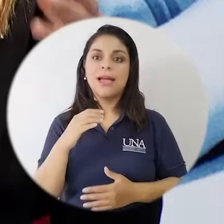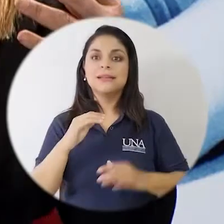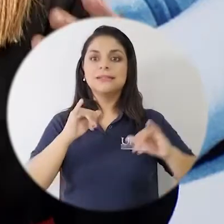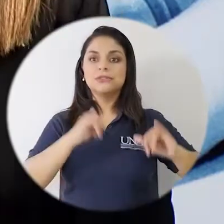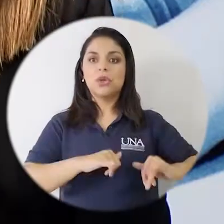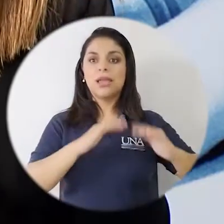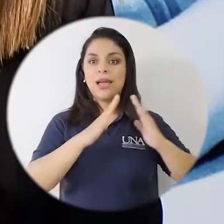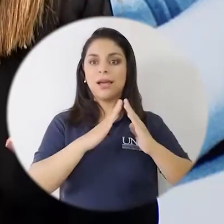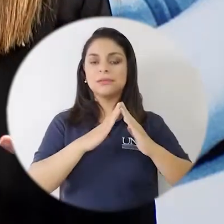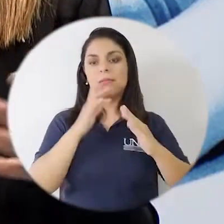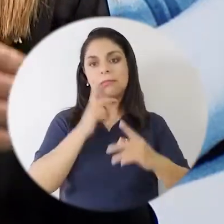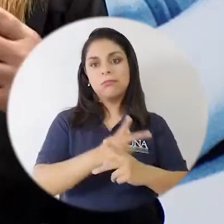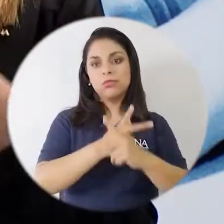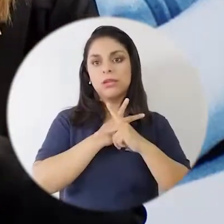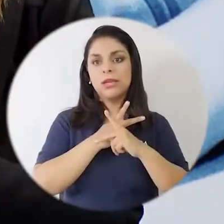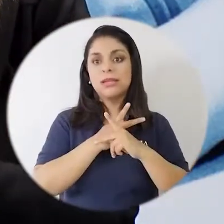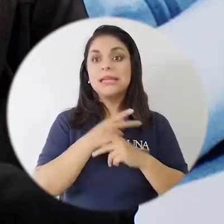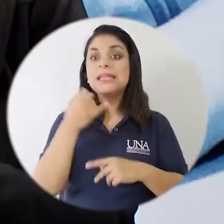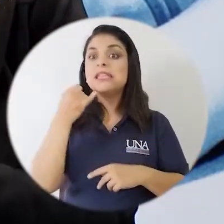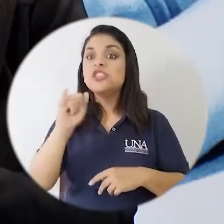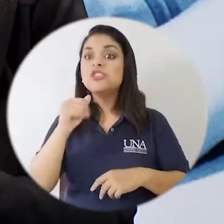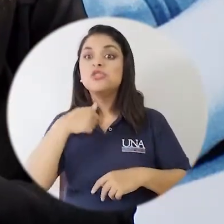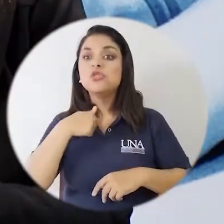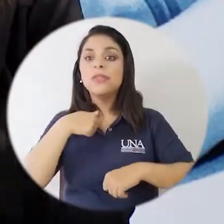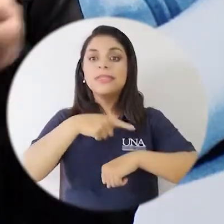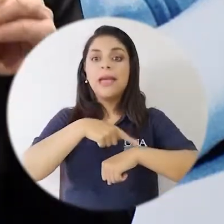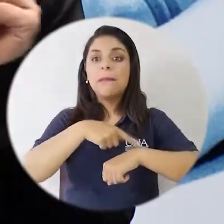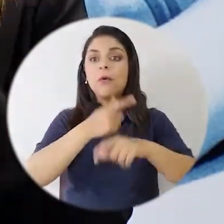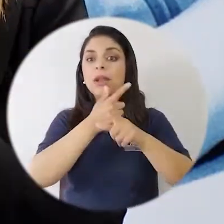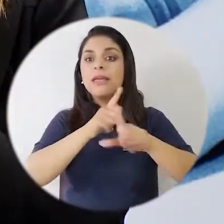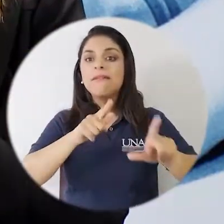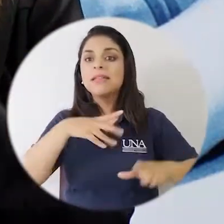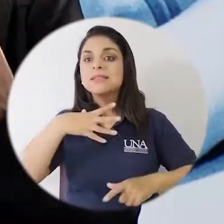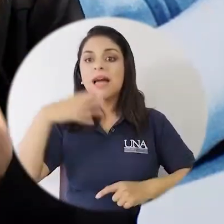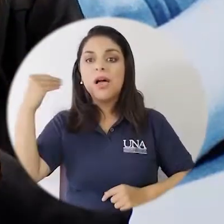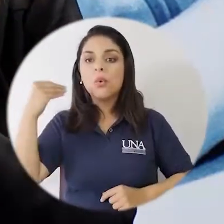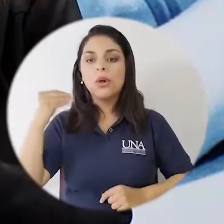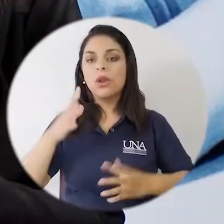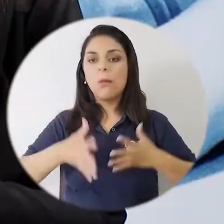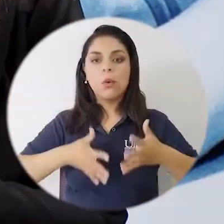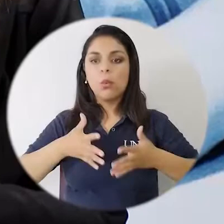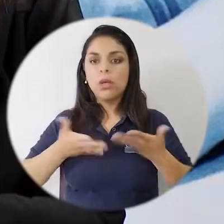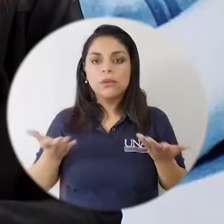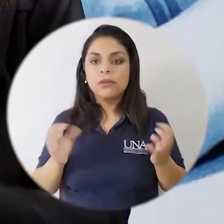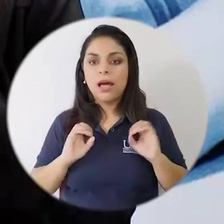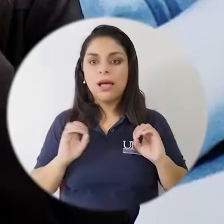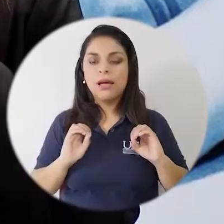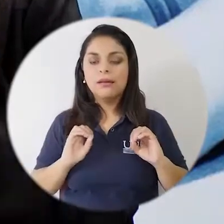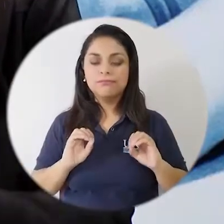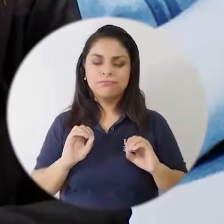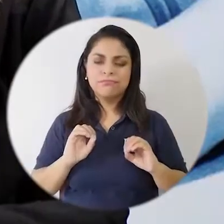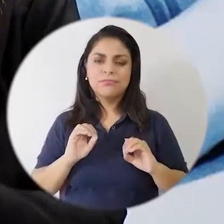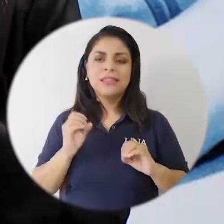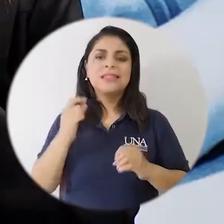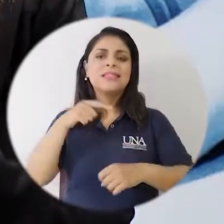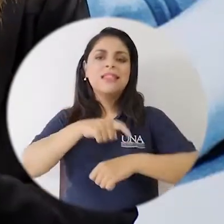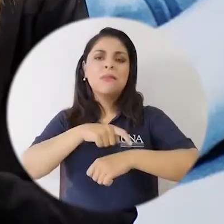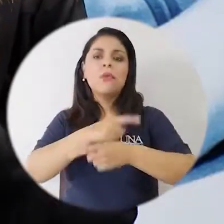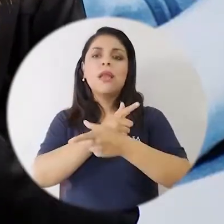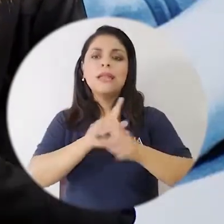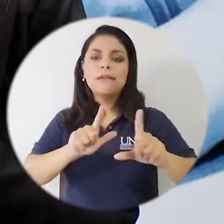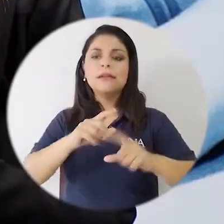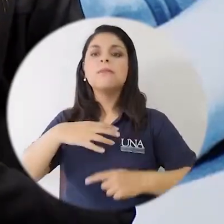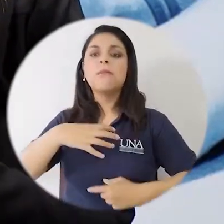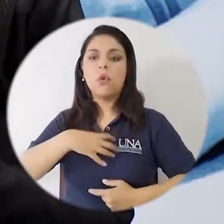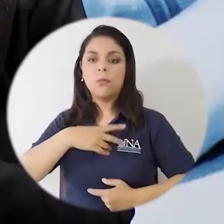ahí para que me proteja. O yo de repente salgo y entonces en mi tiempo libre no me cuido. Es cierto que el tiempo libre es mío, o sea, nadie me puede decir